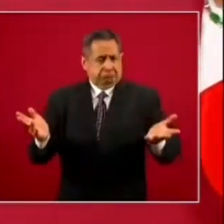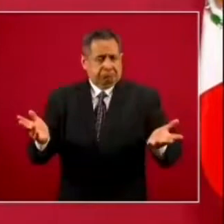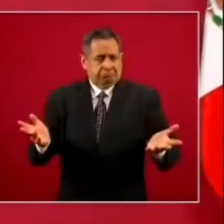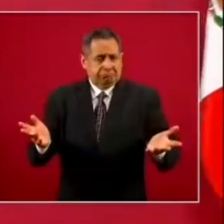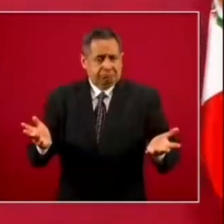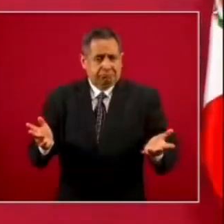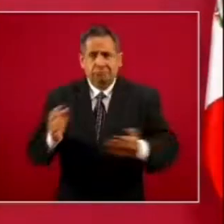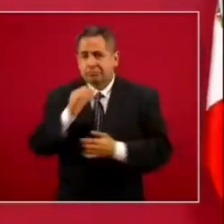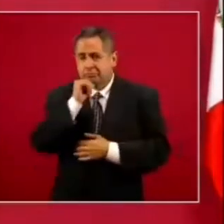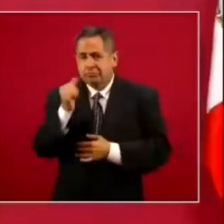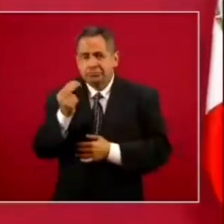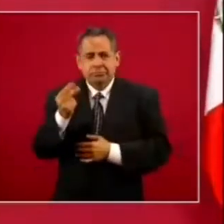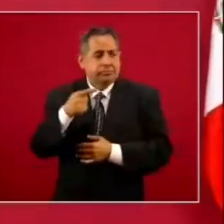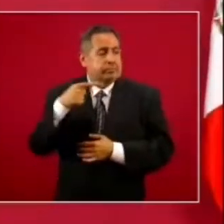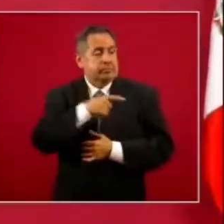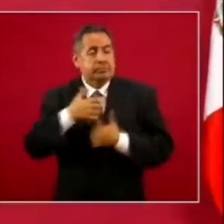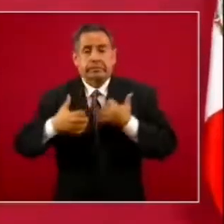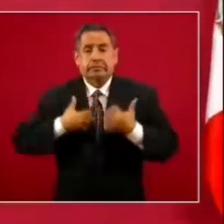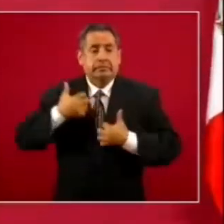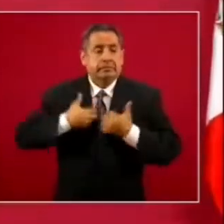Entonces, no tienen por qué enojarse